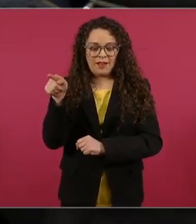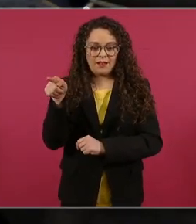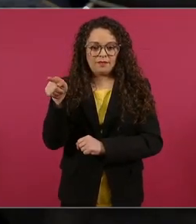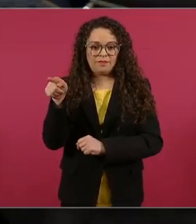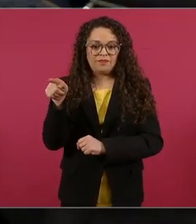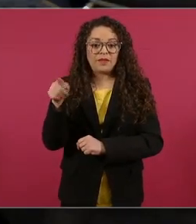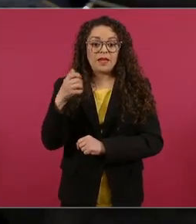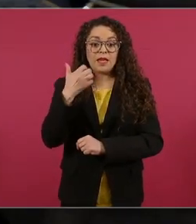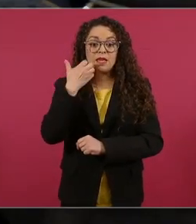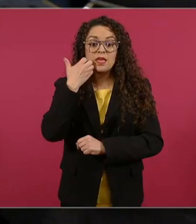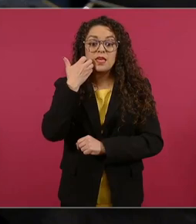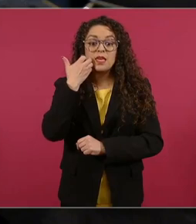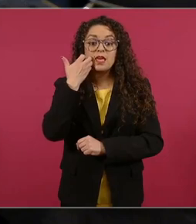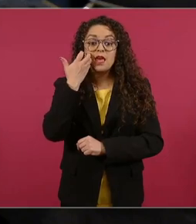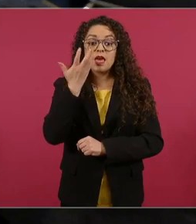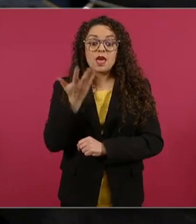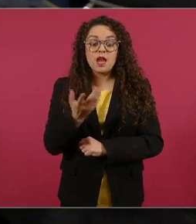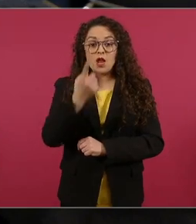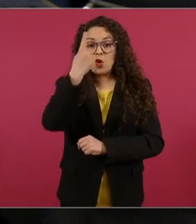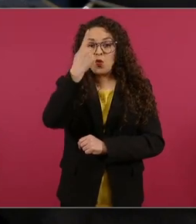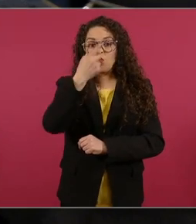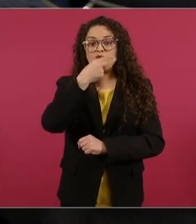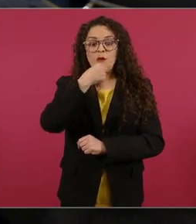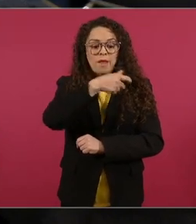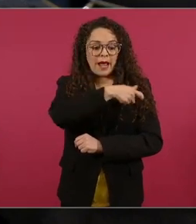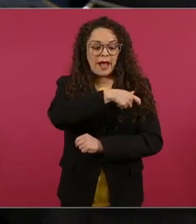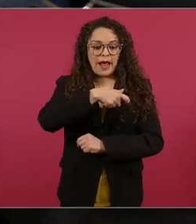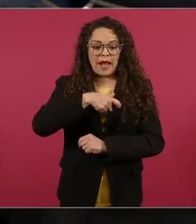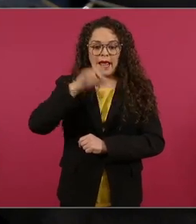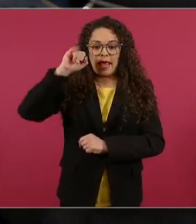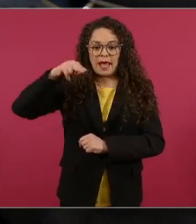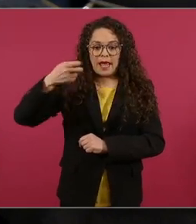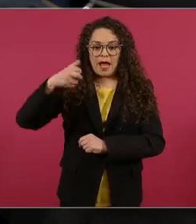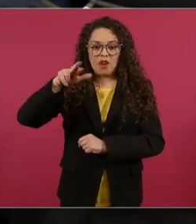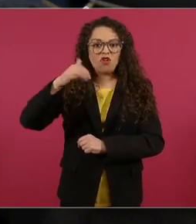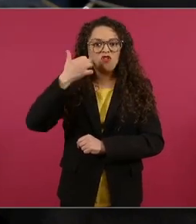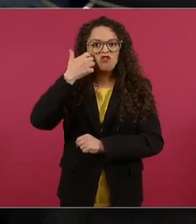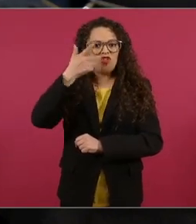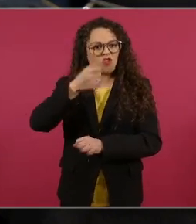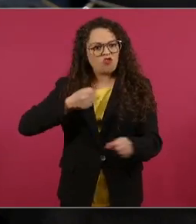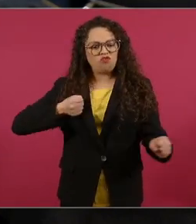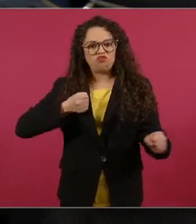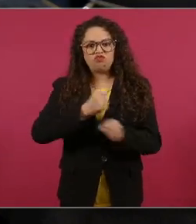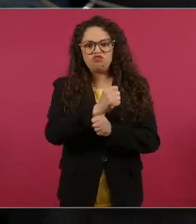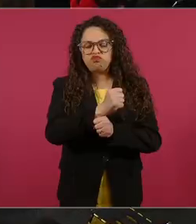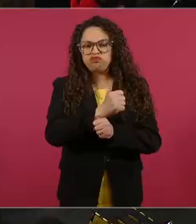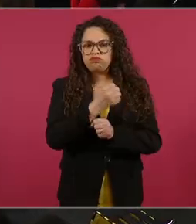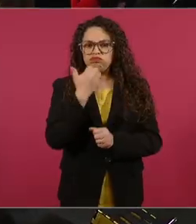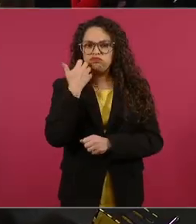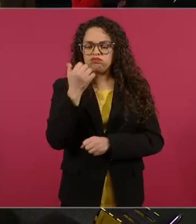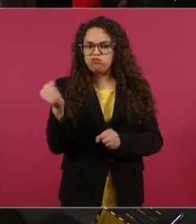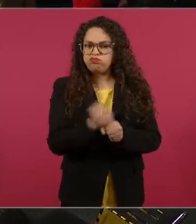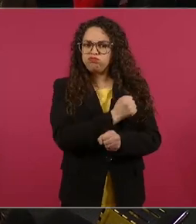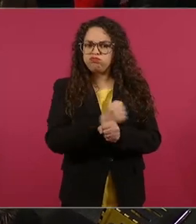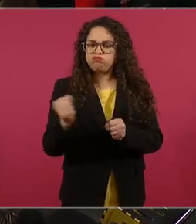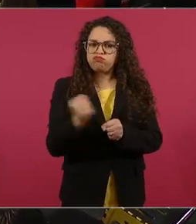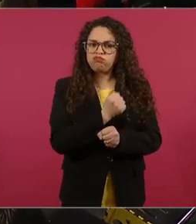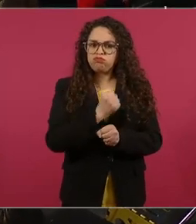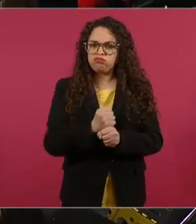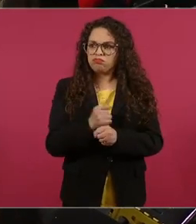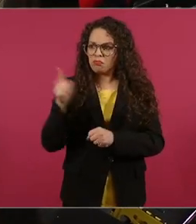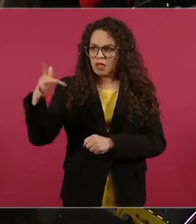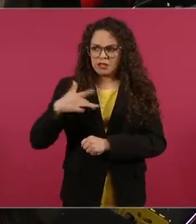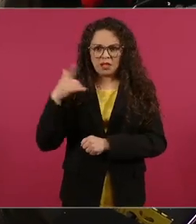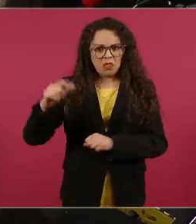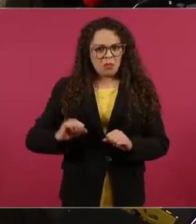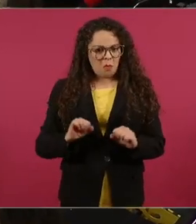intentó golpear a un gerente del ingenio. O sea, se sienten con ese poder para hasta golpear a los trabajadores